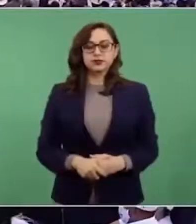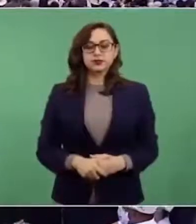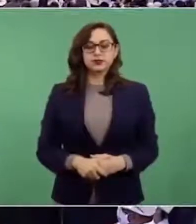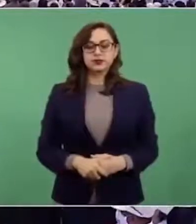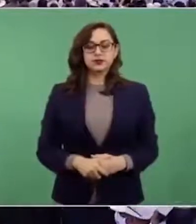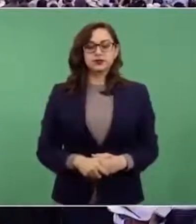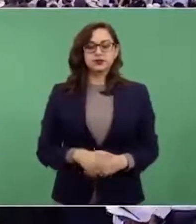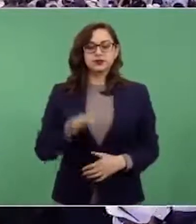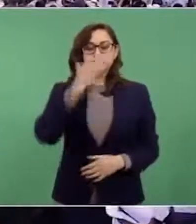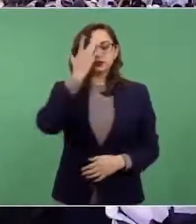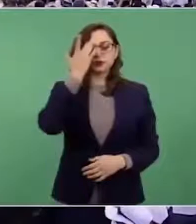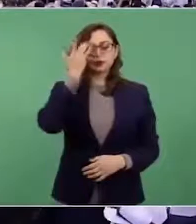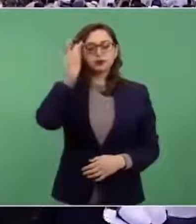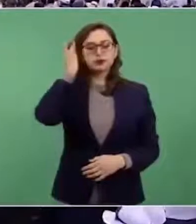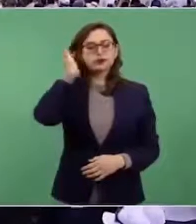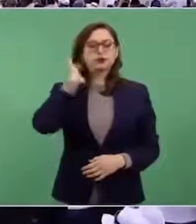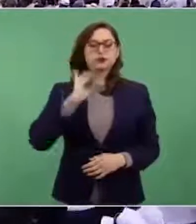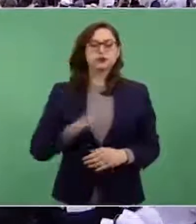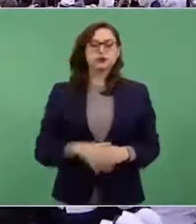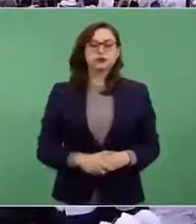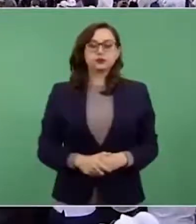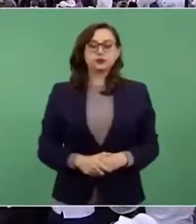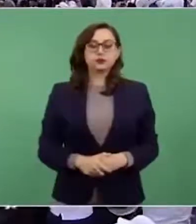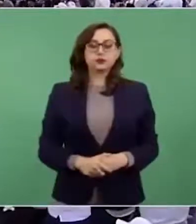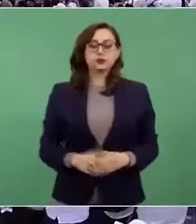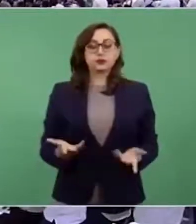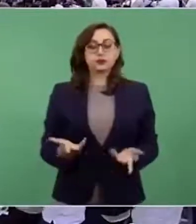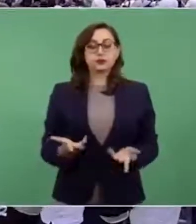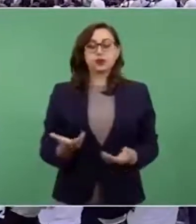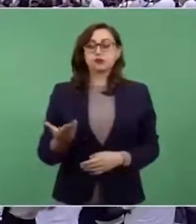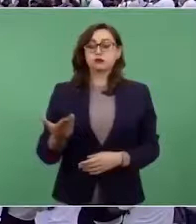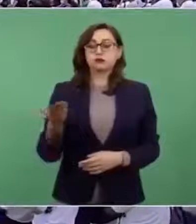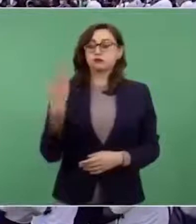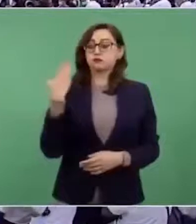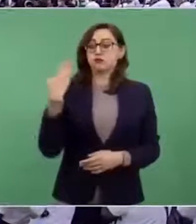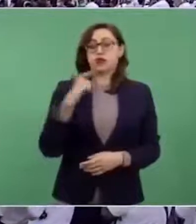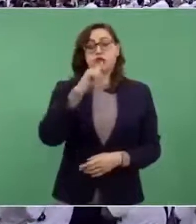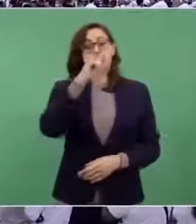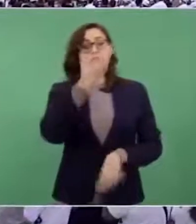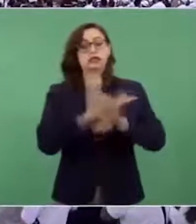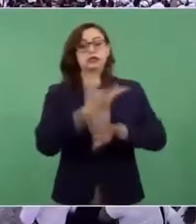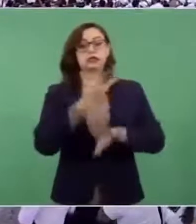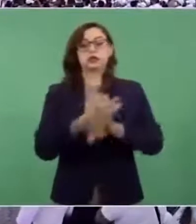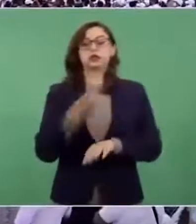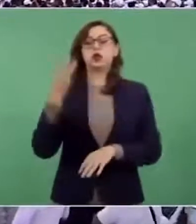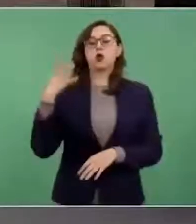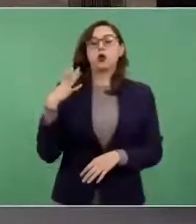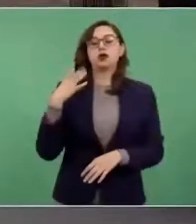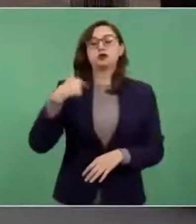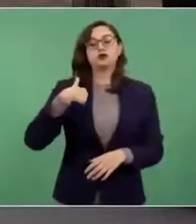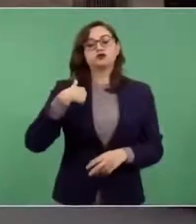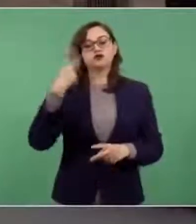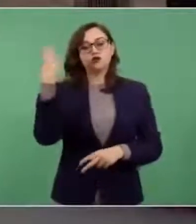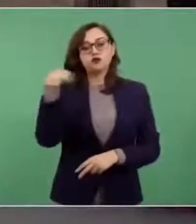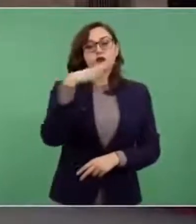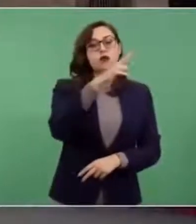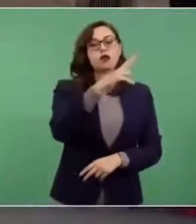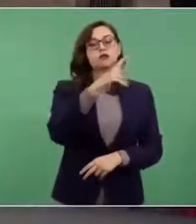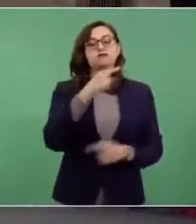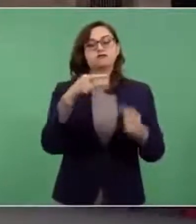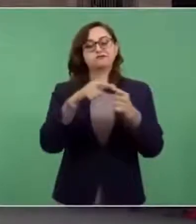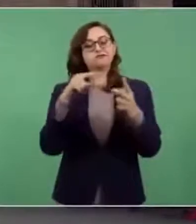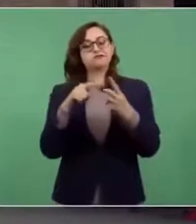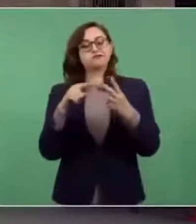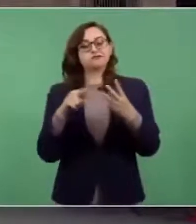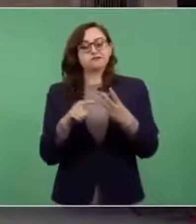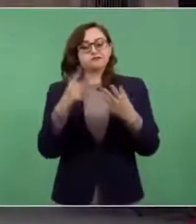En mi reciente viaje a Washington propuse 3 acciones básicas. Primero, un plan